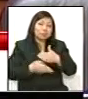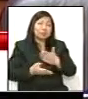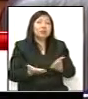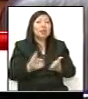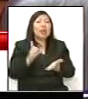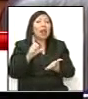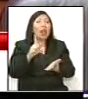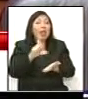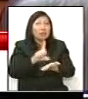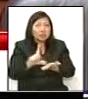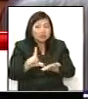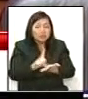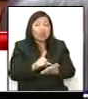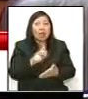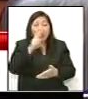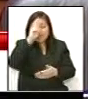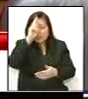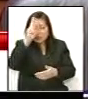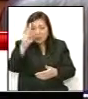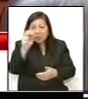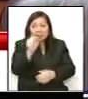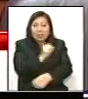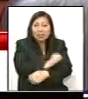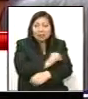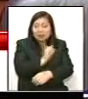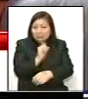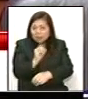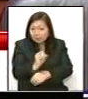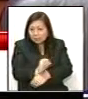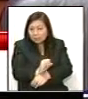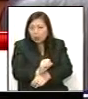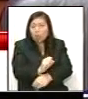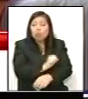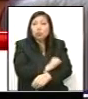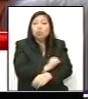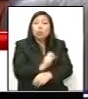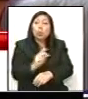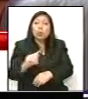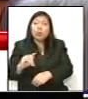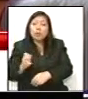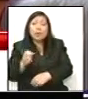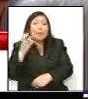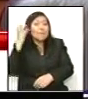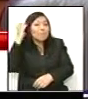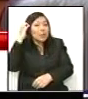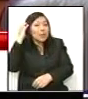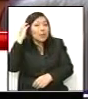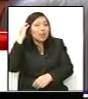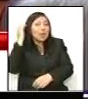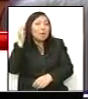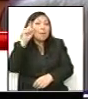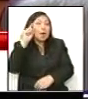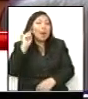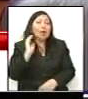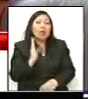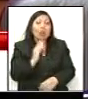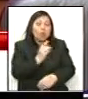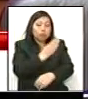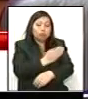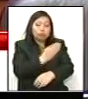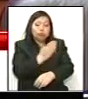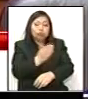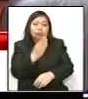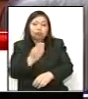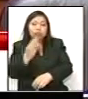de Lince, La Victoria, San Isidro, Surquillo, Miraflores y Barranco. Yo